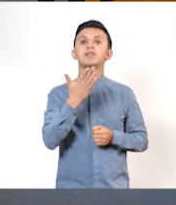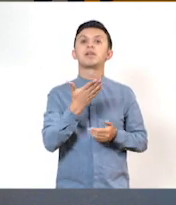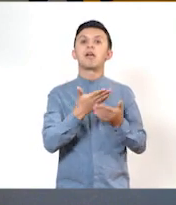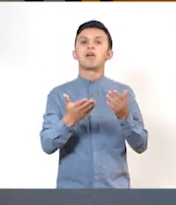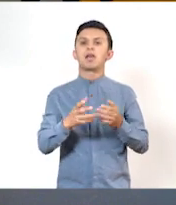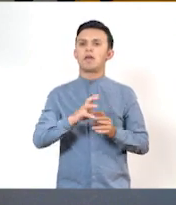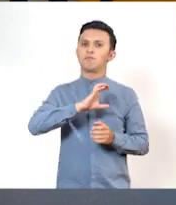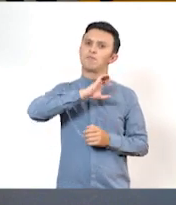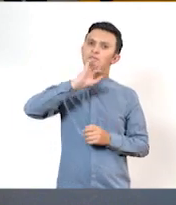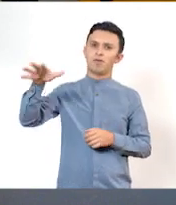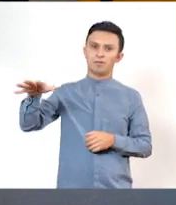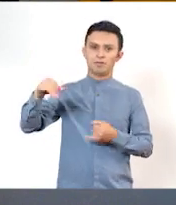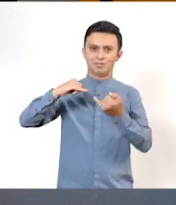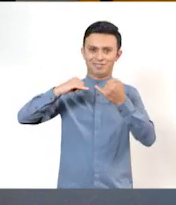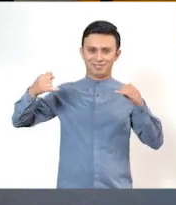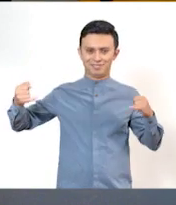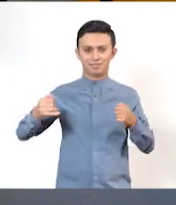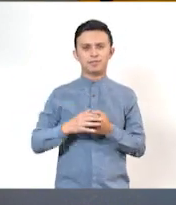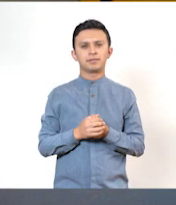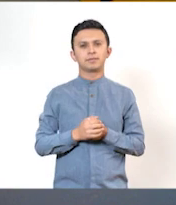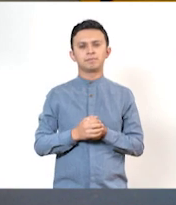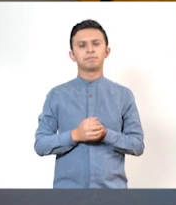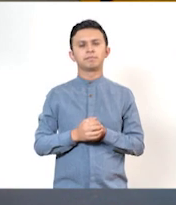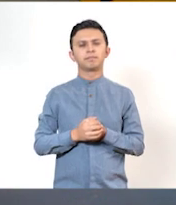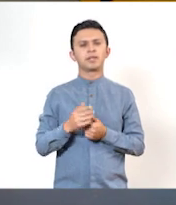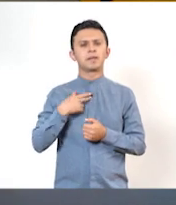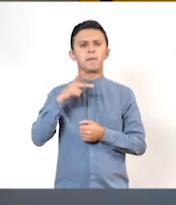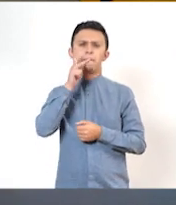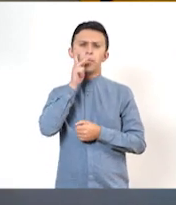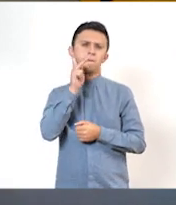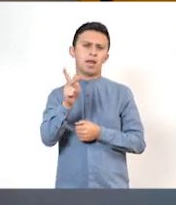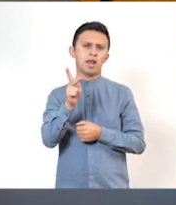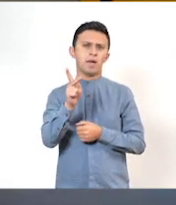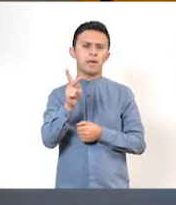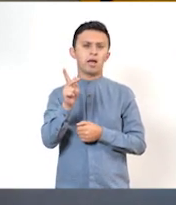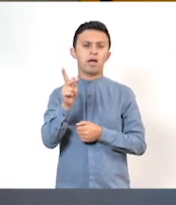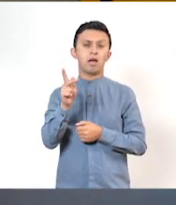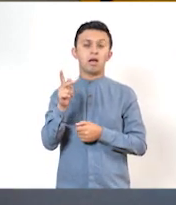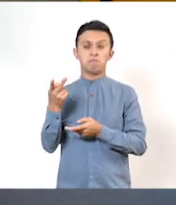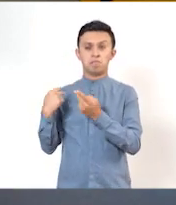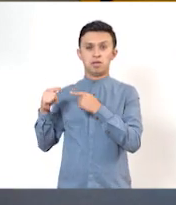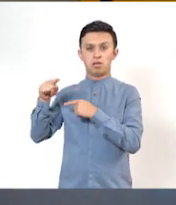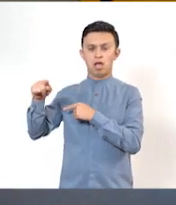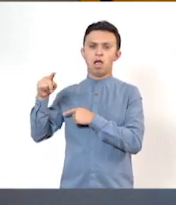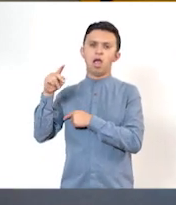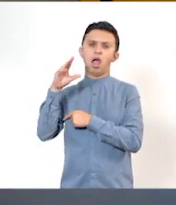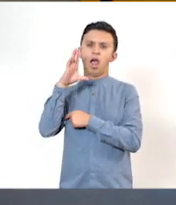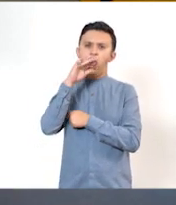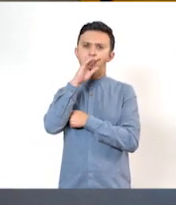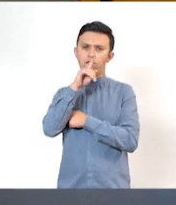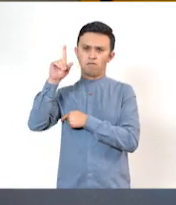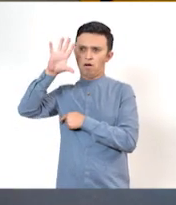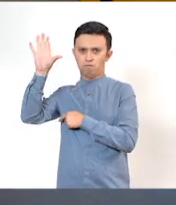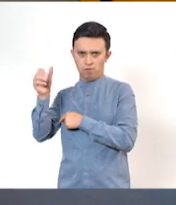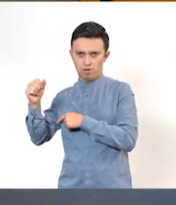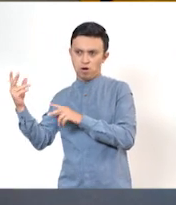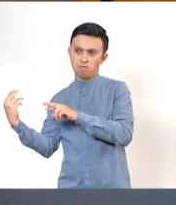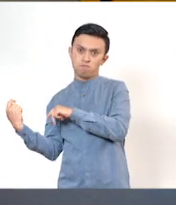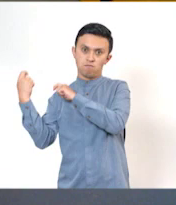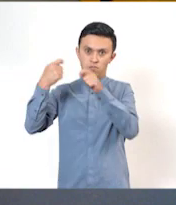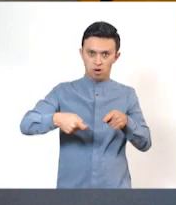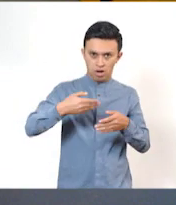Muy bien. Va el estambre. Eso. Bueno, una palabra que viene de la población afrodescendiente